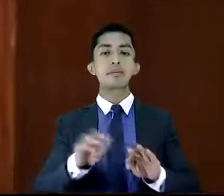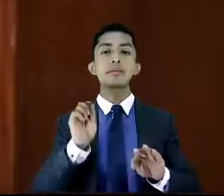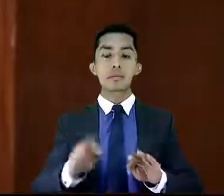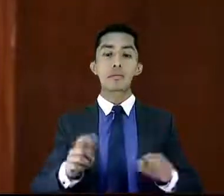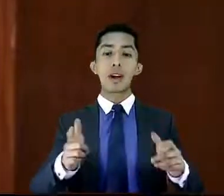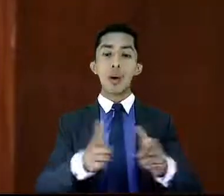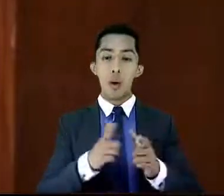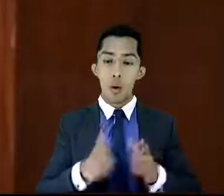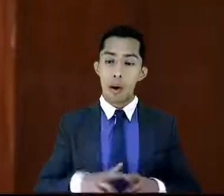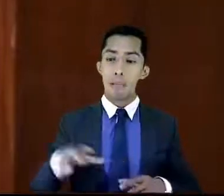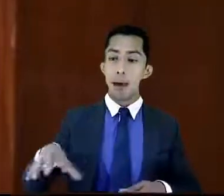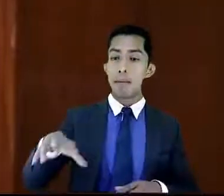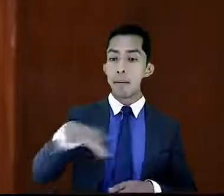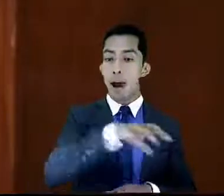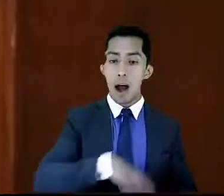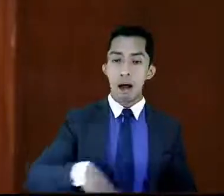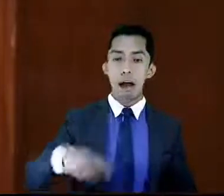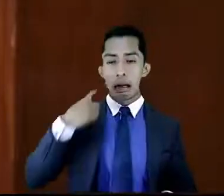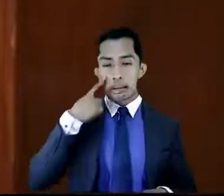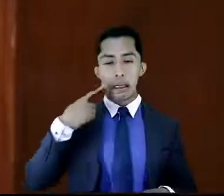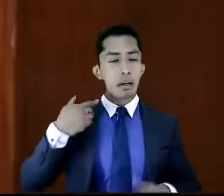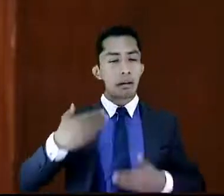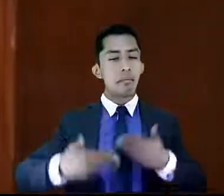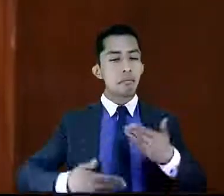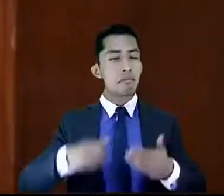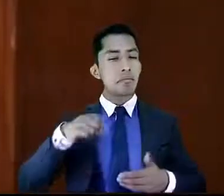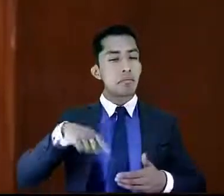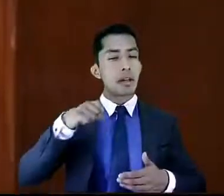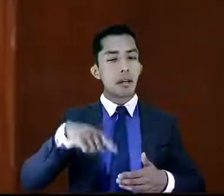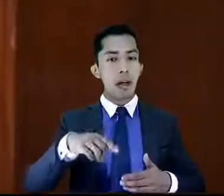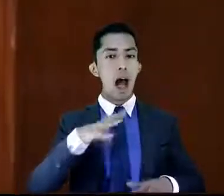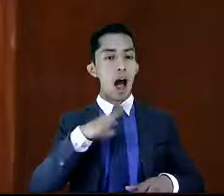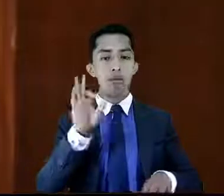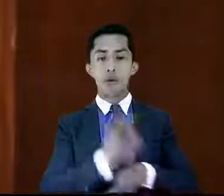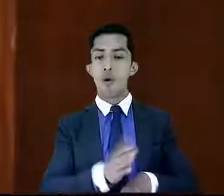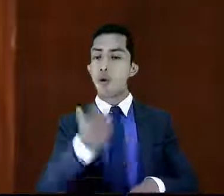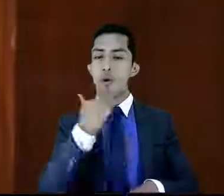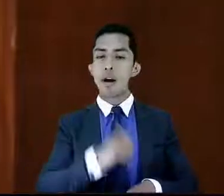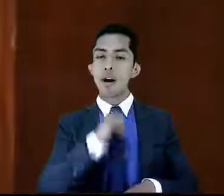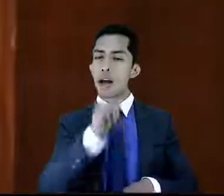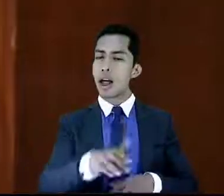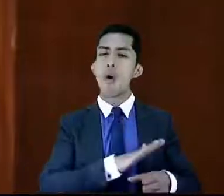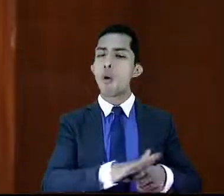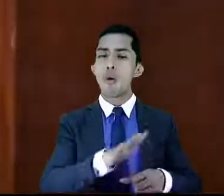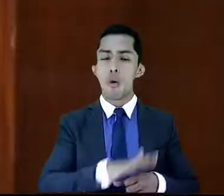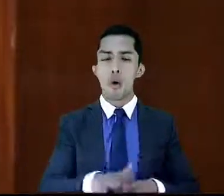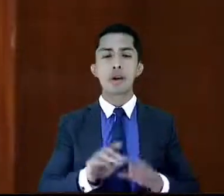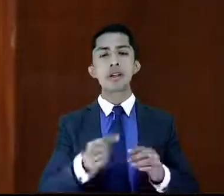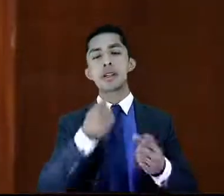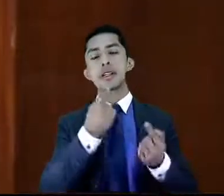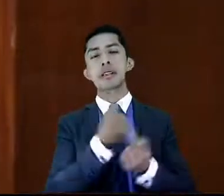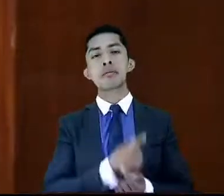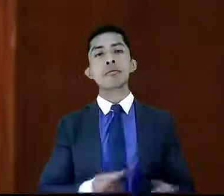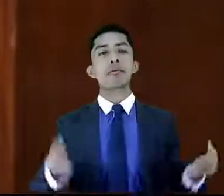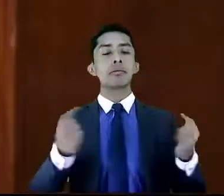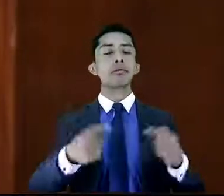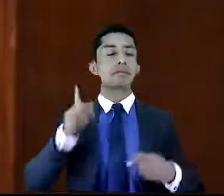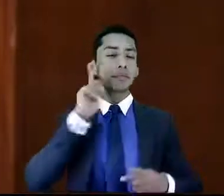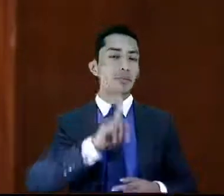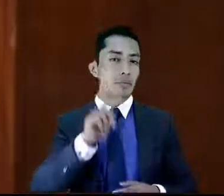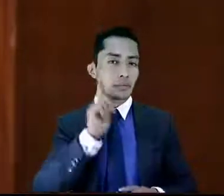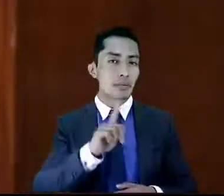históricamente han sido más vulnerables. Me refiero a los infantes, mujeres,